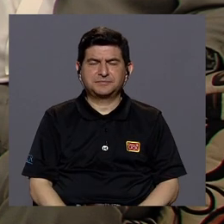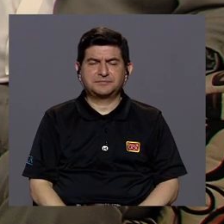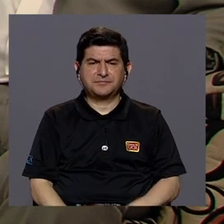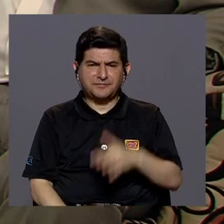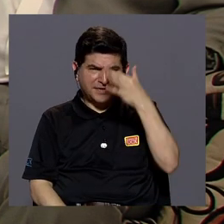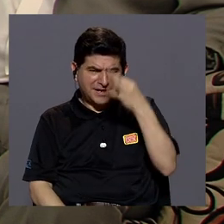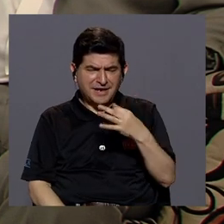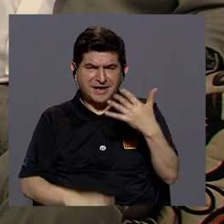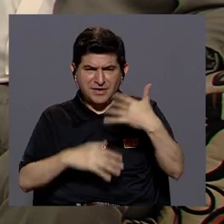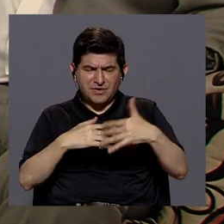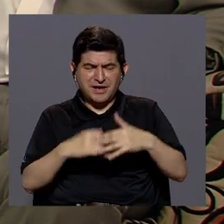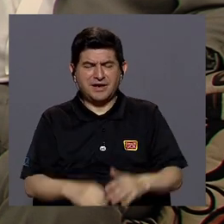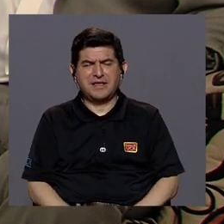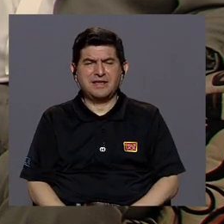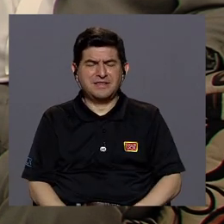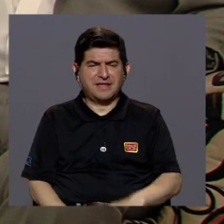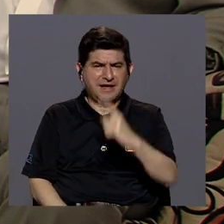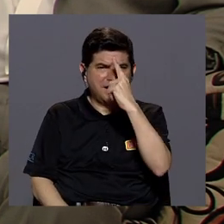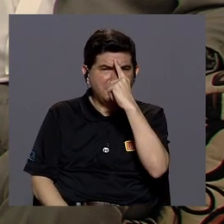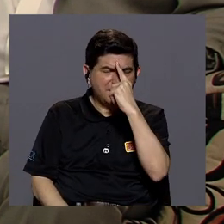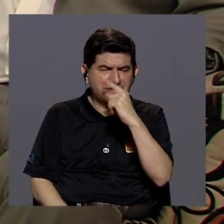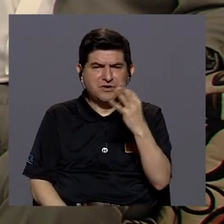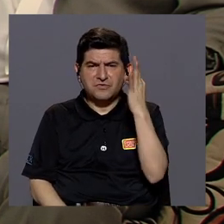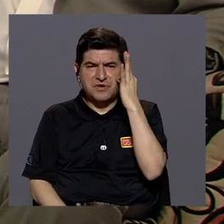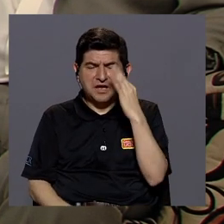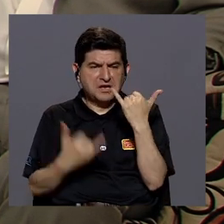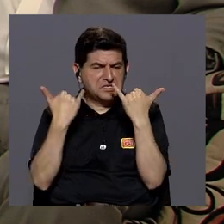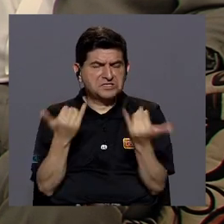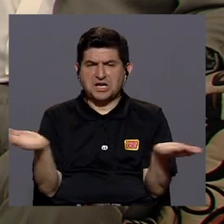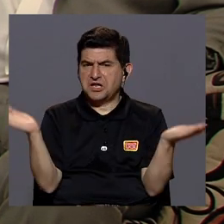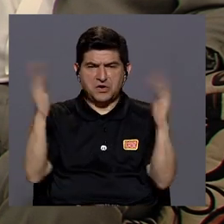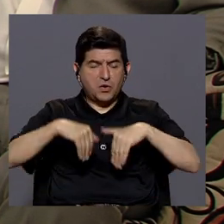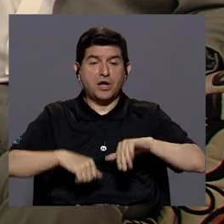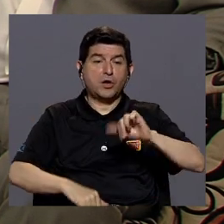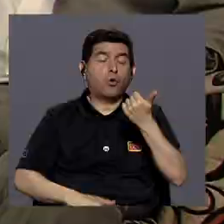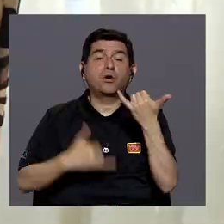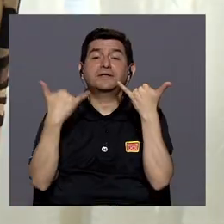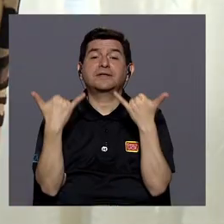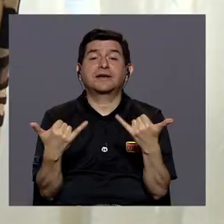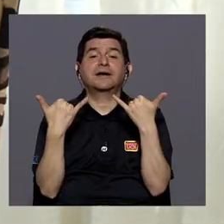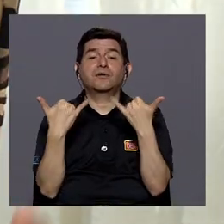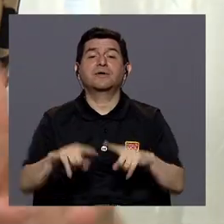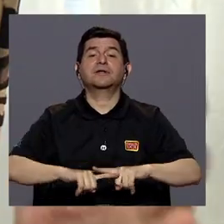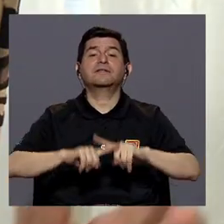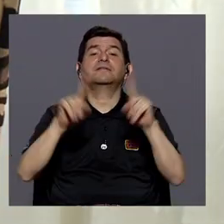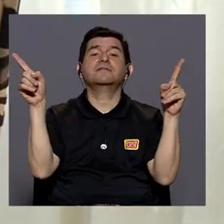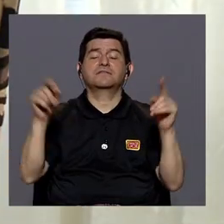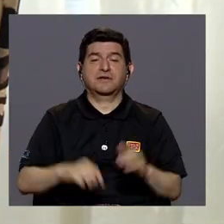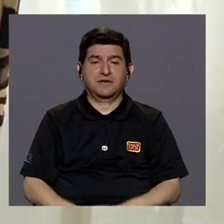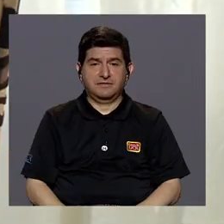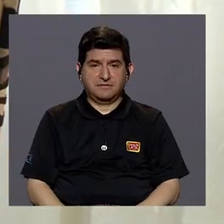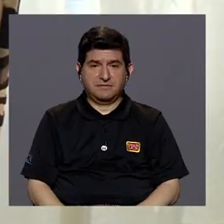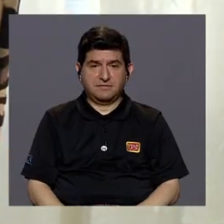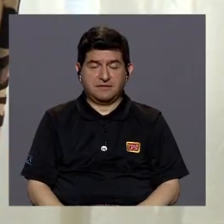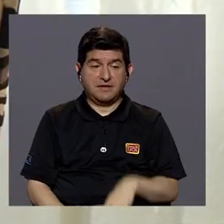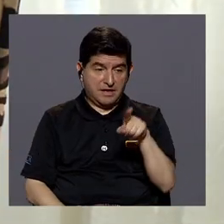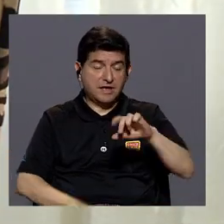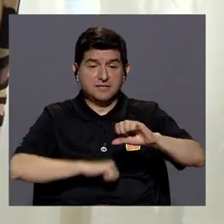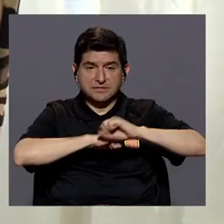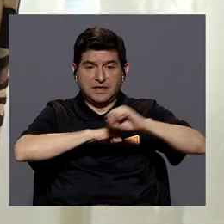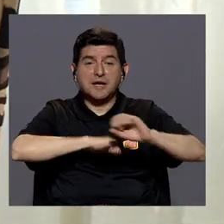herida calderonismo, figuerismo ya no existe. Ahora existe otra. La que se abrió en esta campaña.